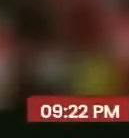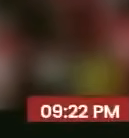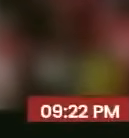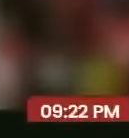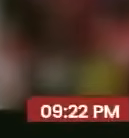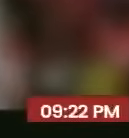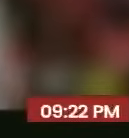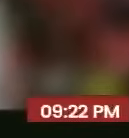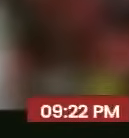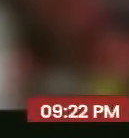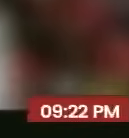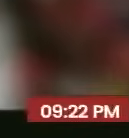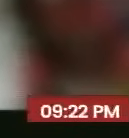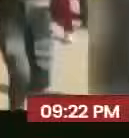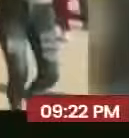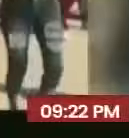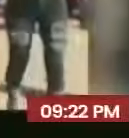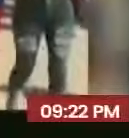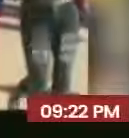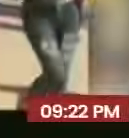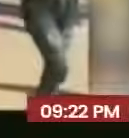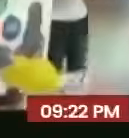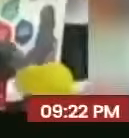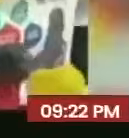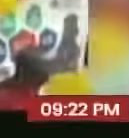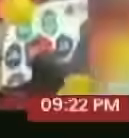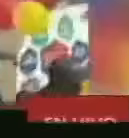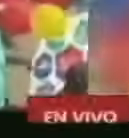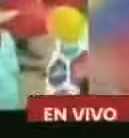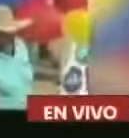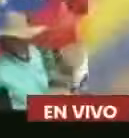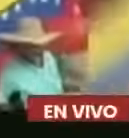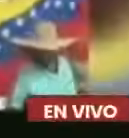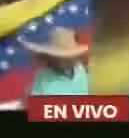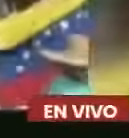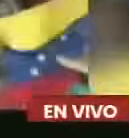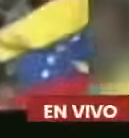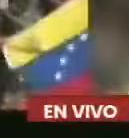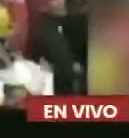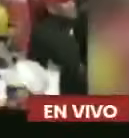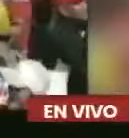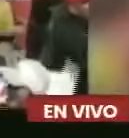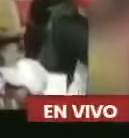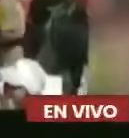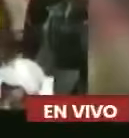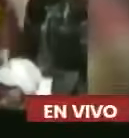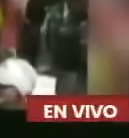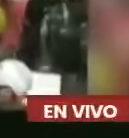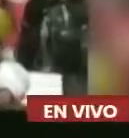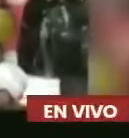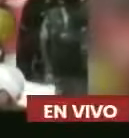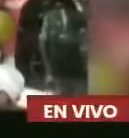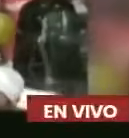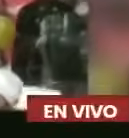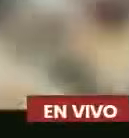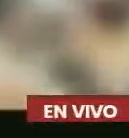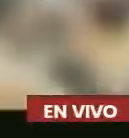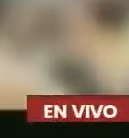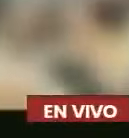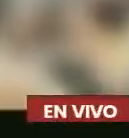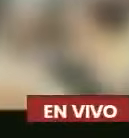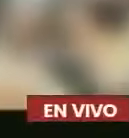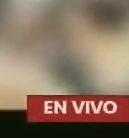callarnos, gritemos más fuerte. Yo amo a Venezuela más y más. Que sí, que sí, que sí, que sí.